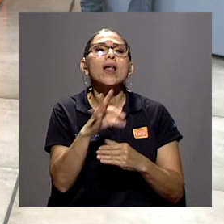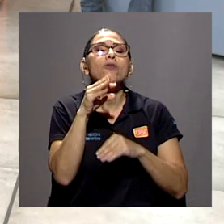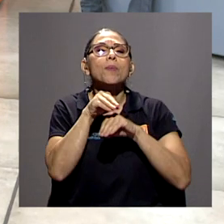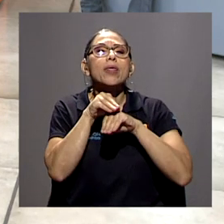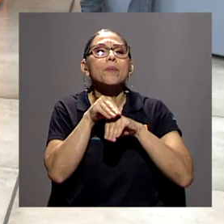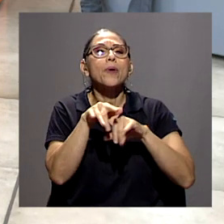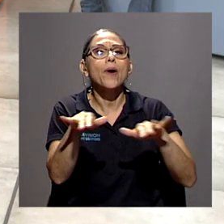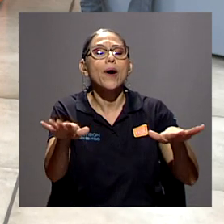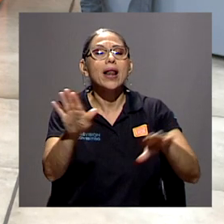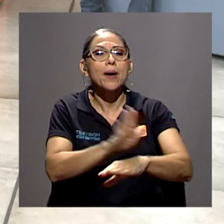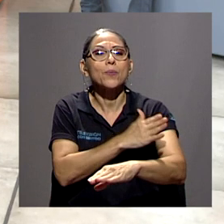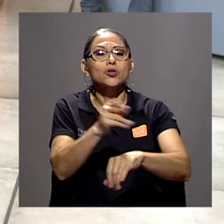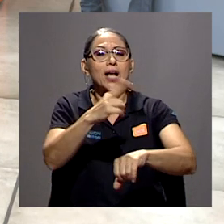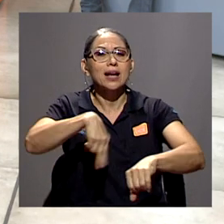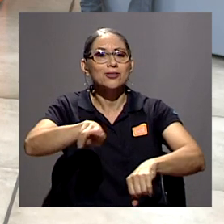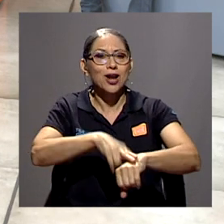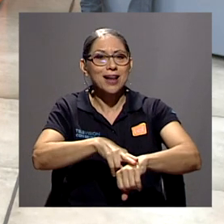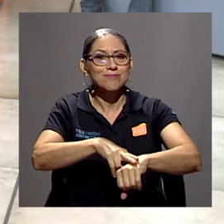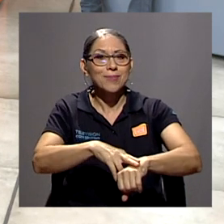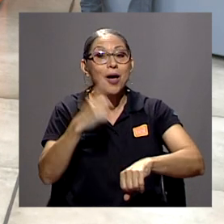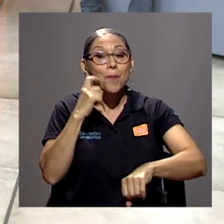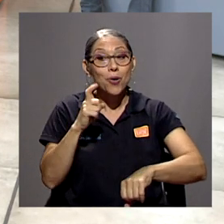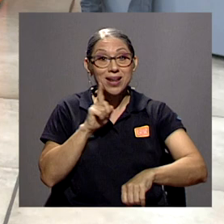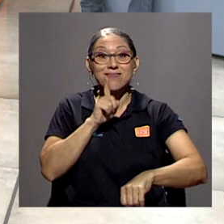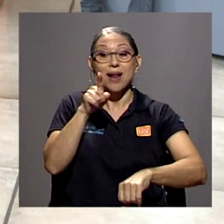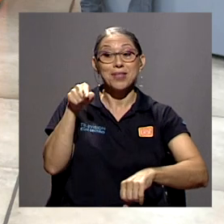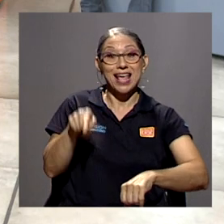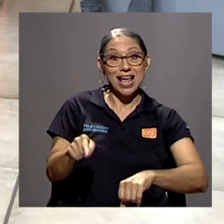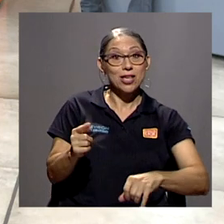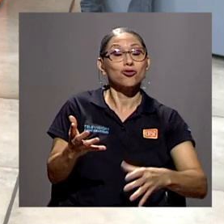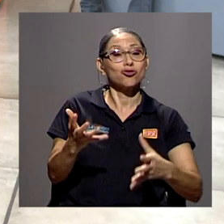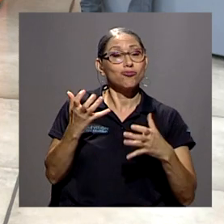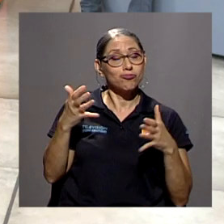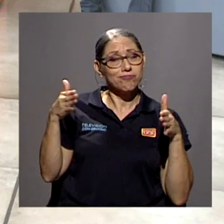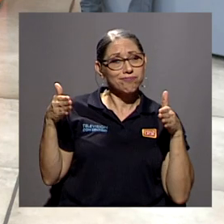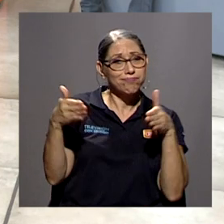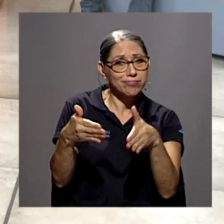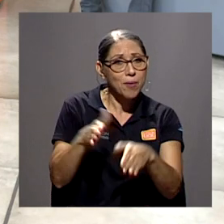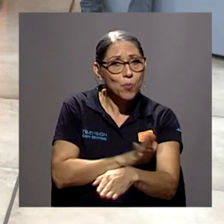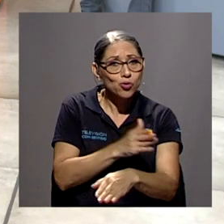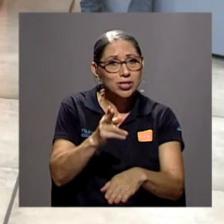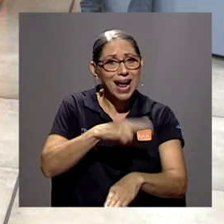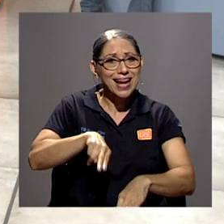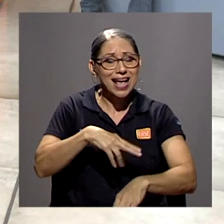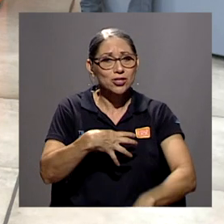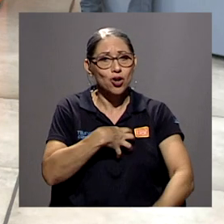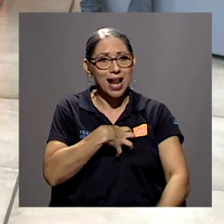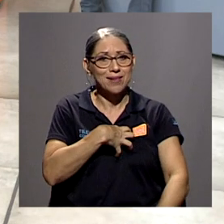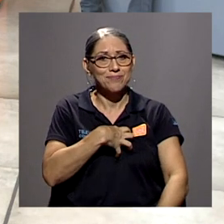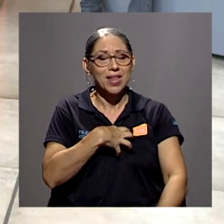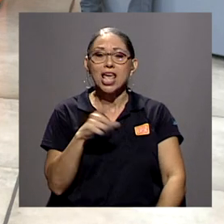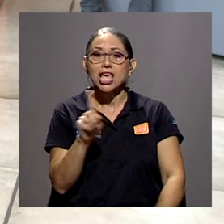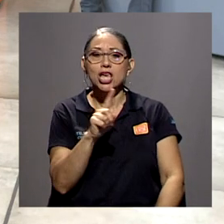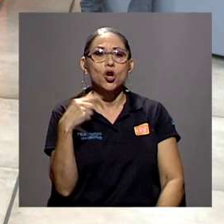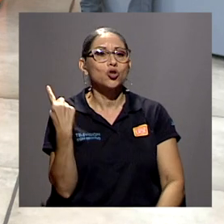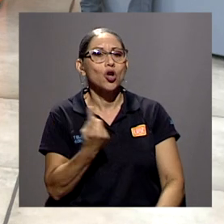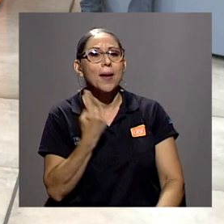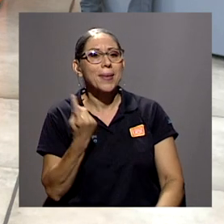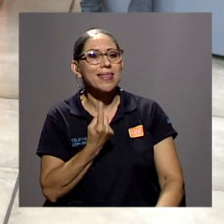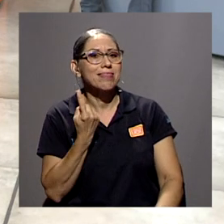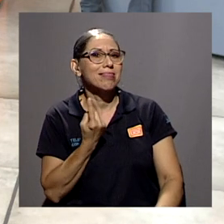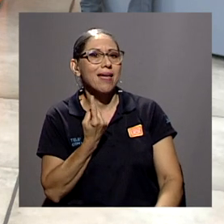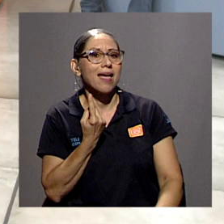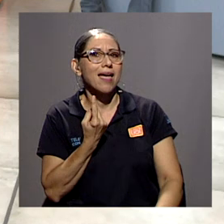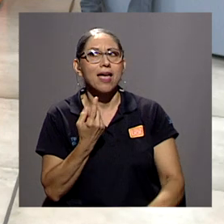la música nacional porque realmente el ensamble se ha preocupado por tocar música nacional y no sólo música esté música